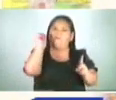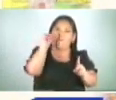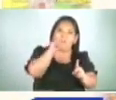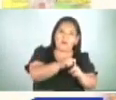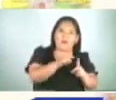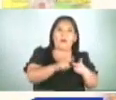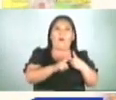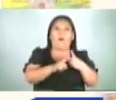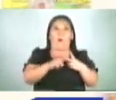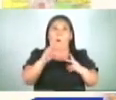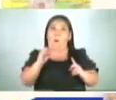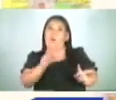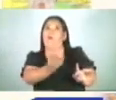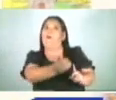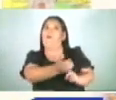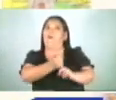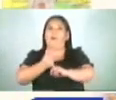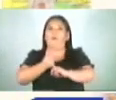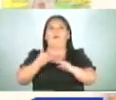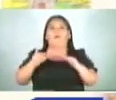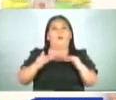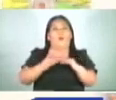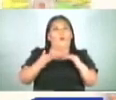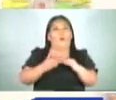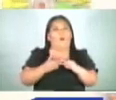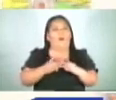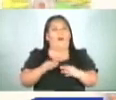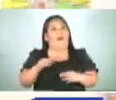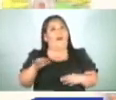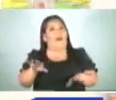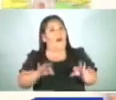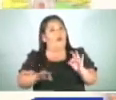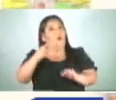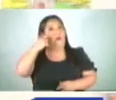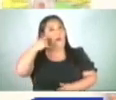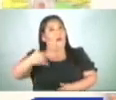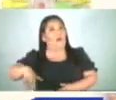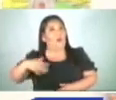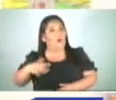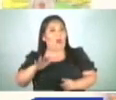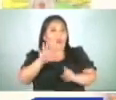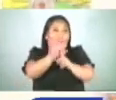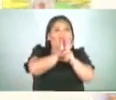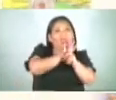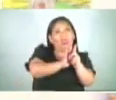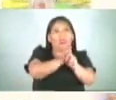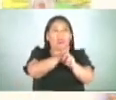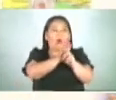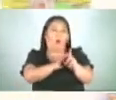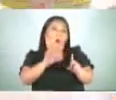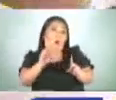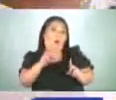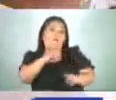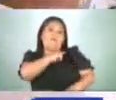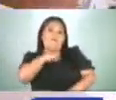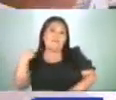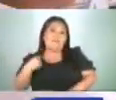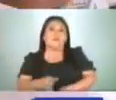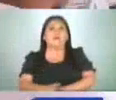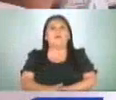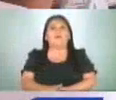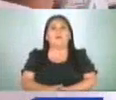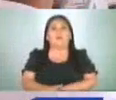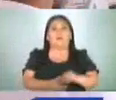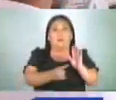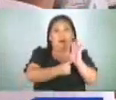de personas, y podemos incluso llegar como a casos más extremos como lo puede ser el acoso sexual o incluso hasta la muerte. El informe